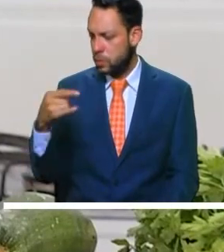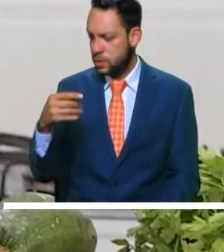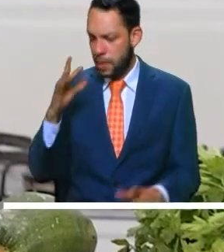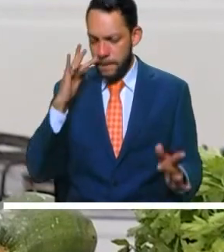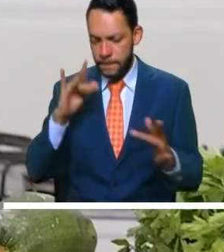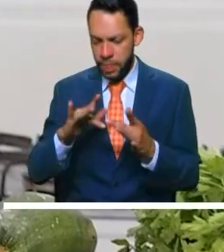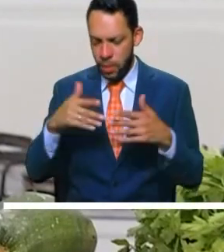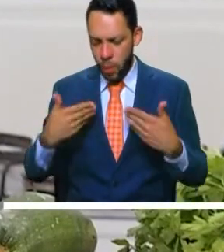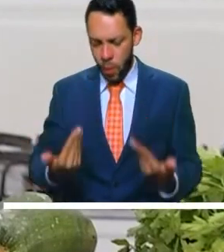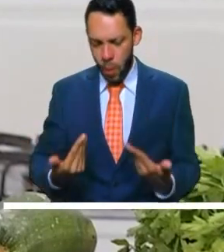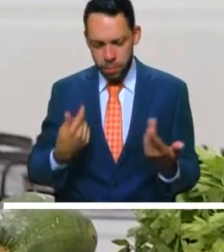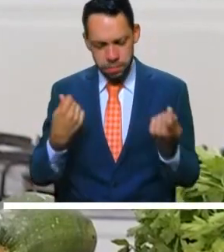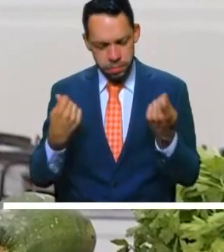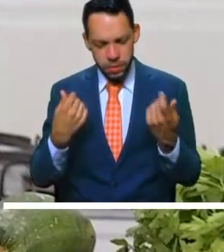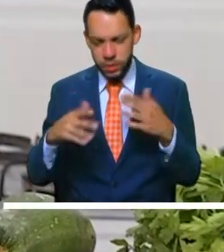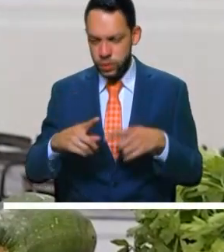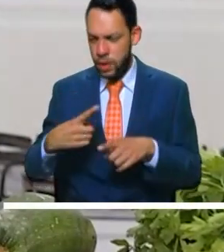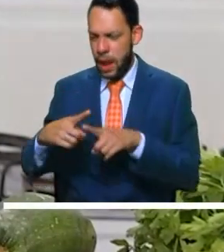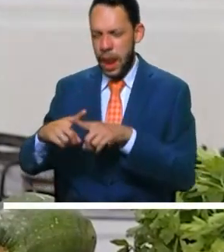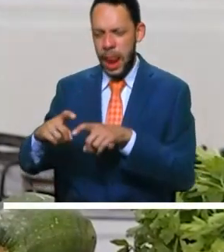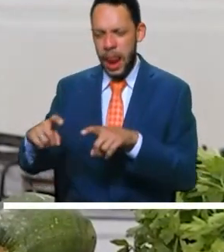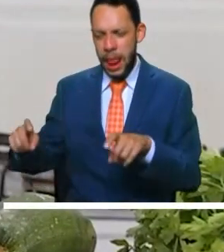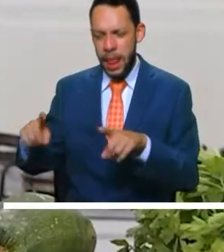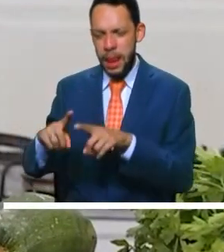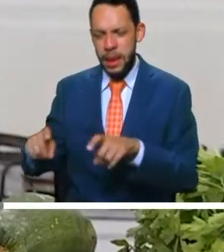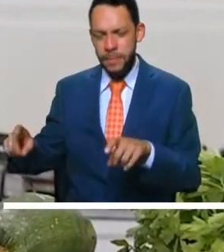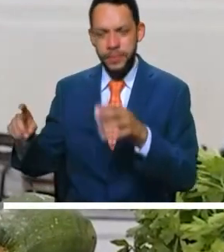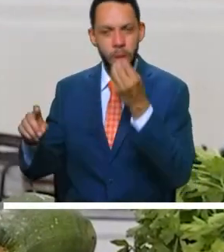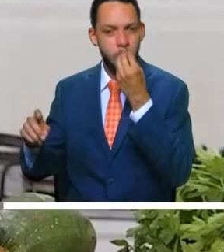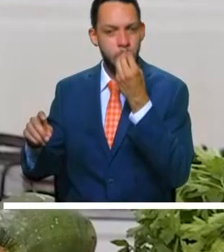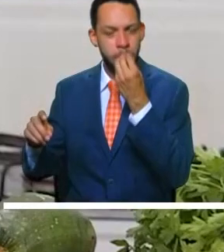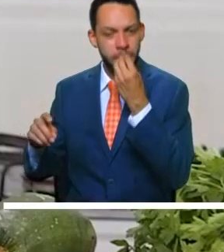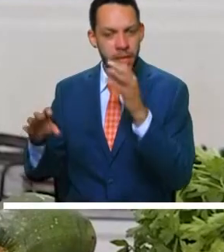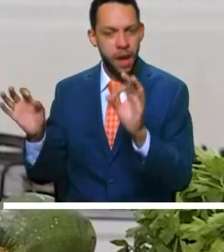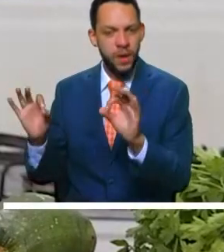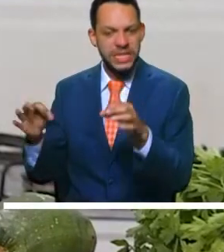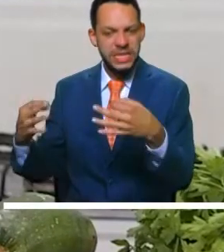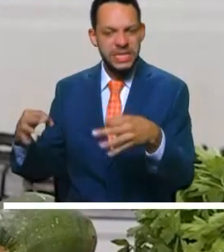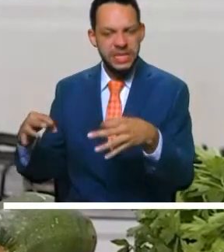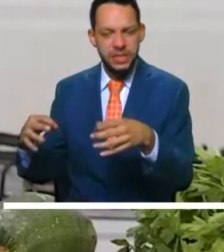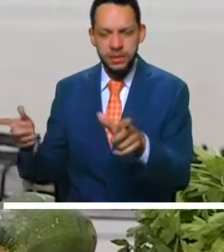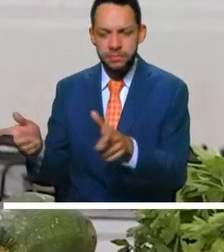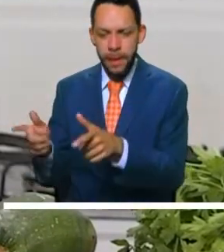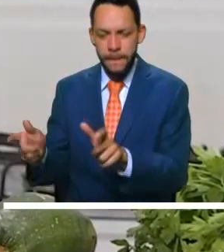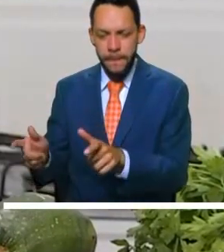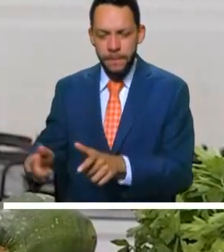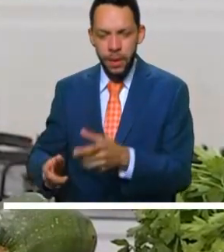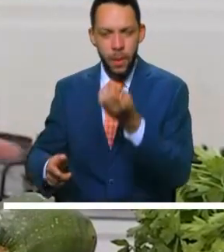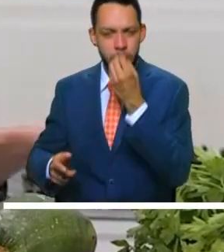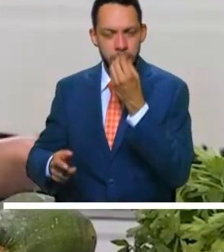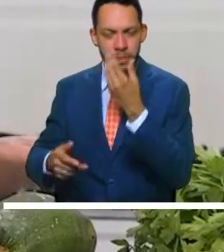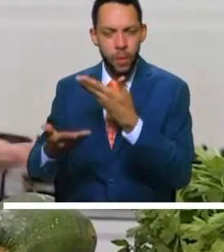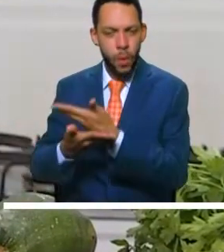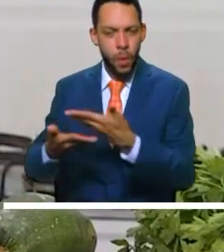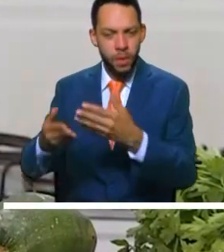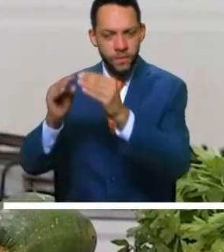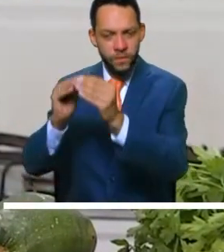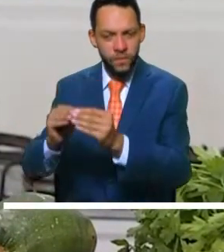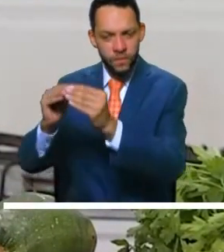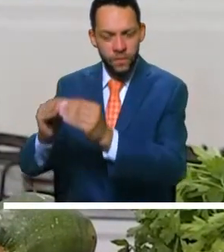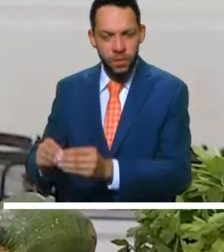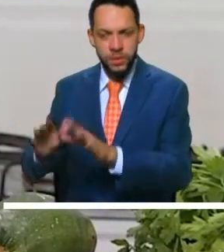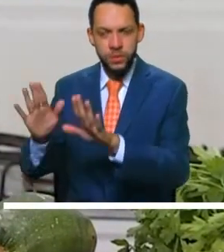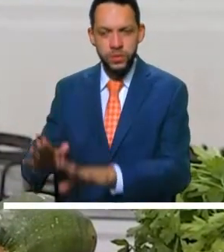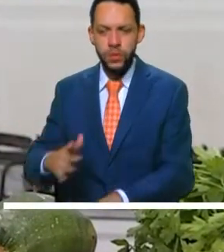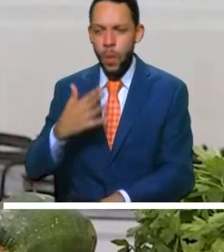variedad en cuanto a alimentos, variedad en macronutrientes, micronutrientes, y eso lo podemos hacer teniendo una serie de colores en